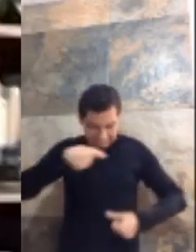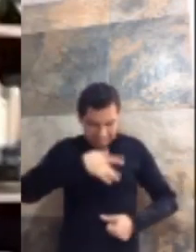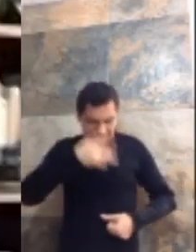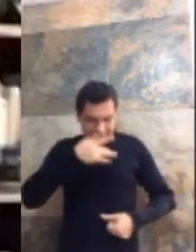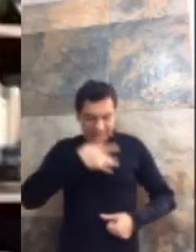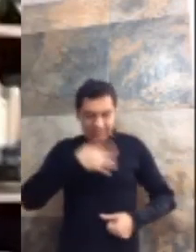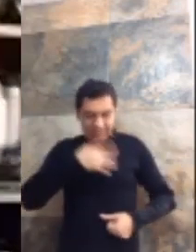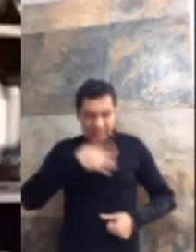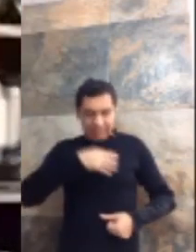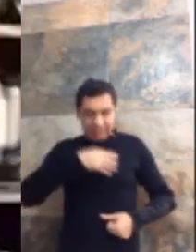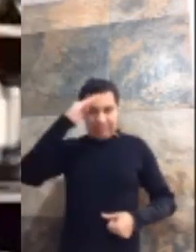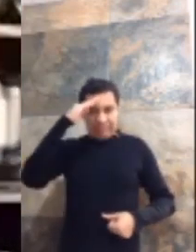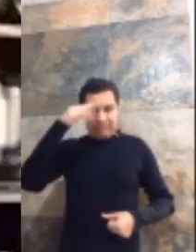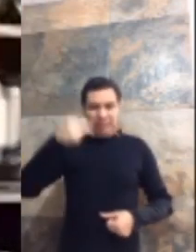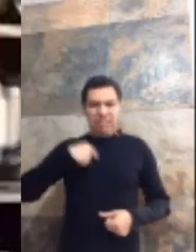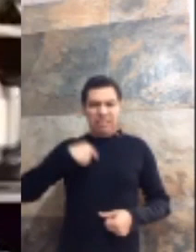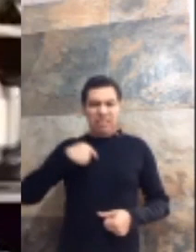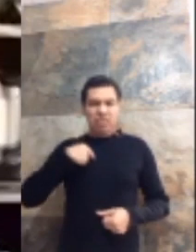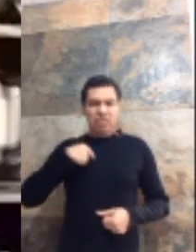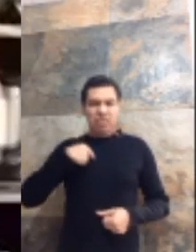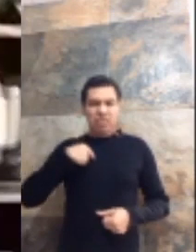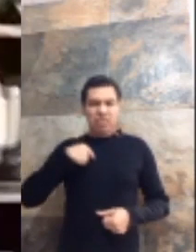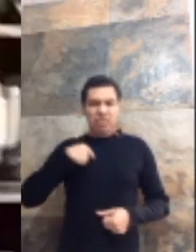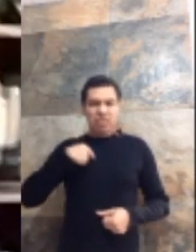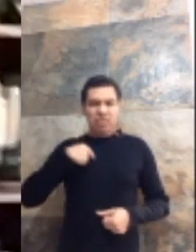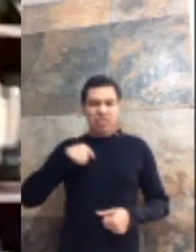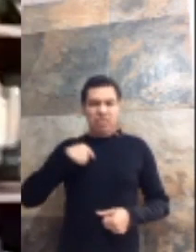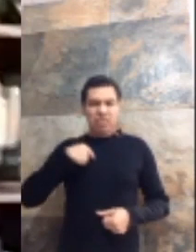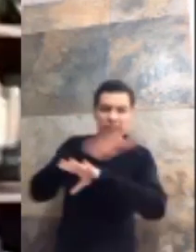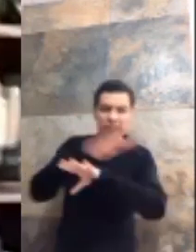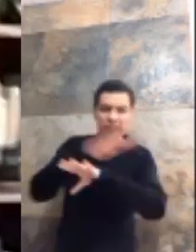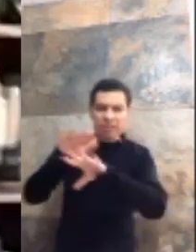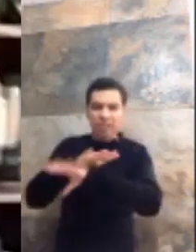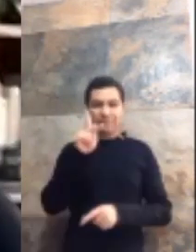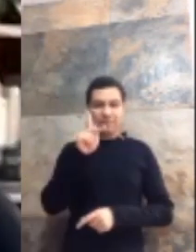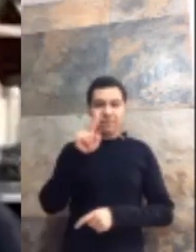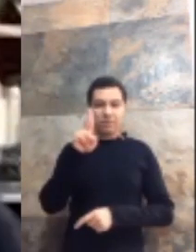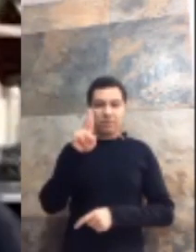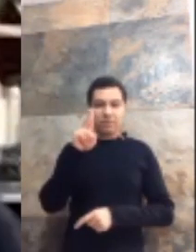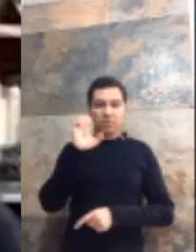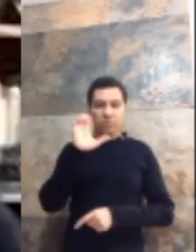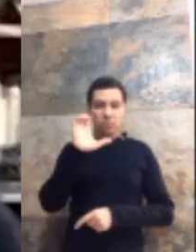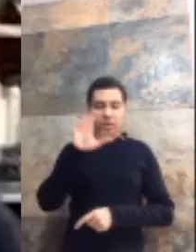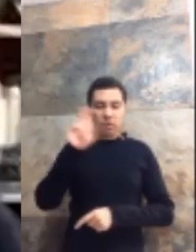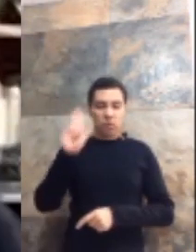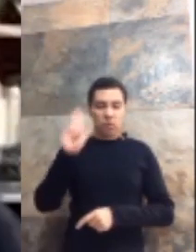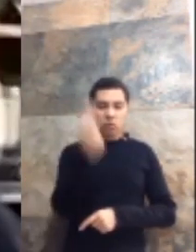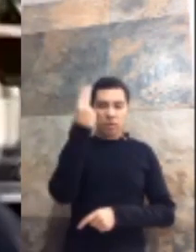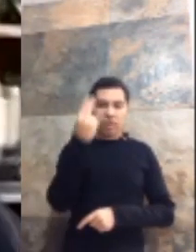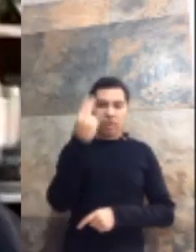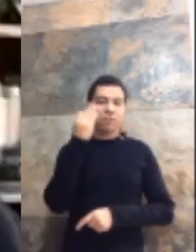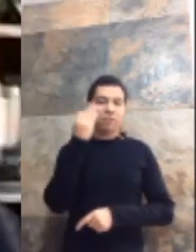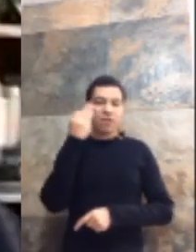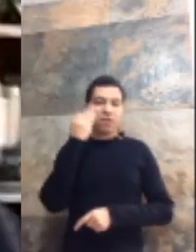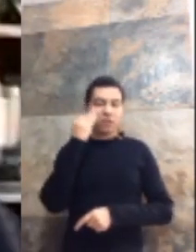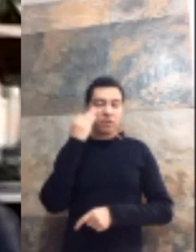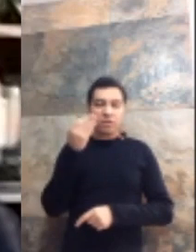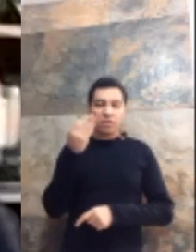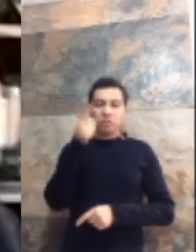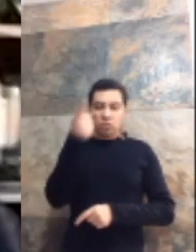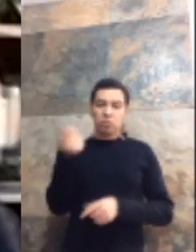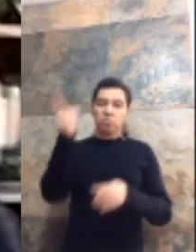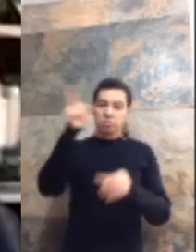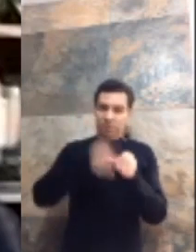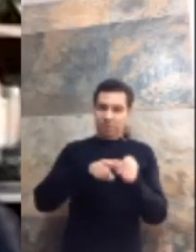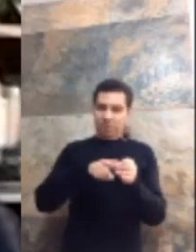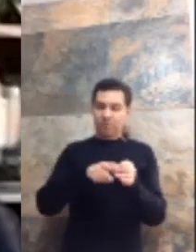vamos a salir, como bien lo dices, fortalecidos. Muchísimas gracias, Juan José. Muchísimas gracias